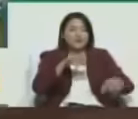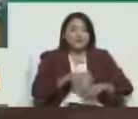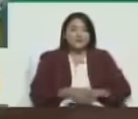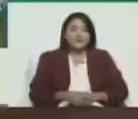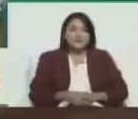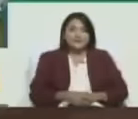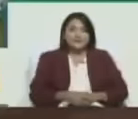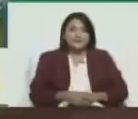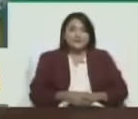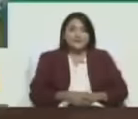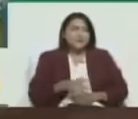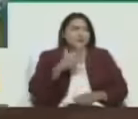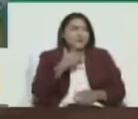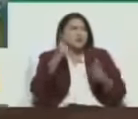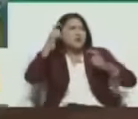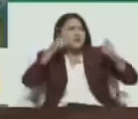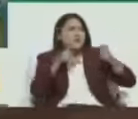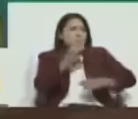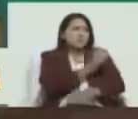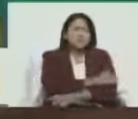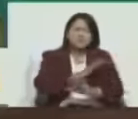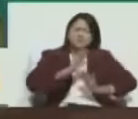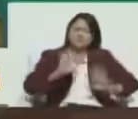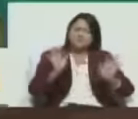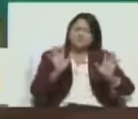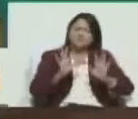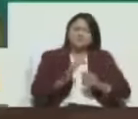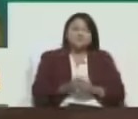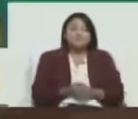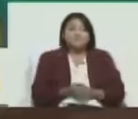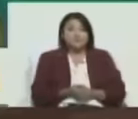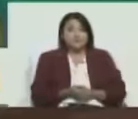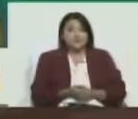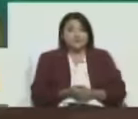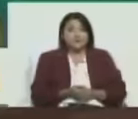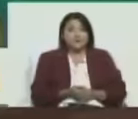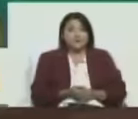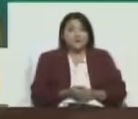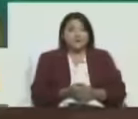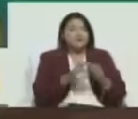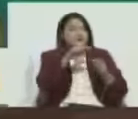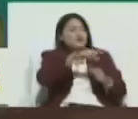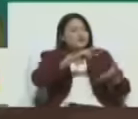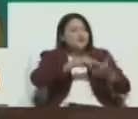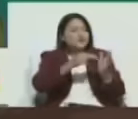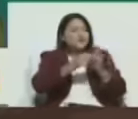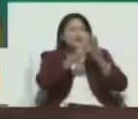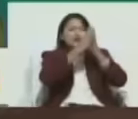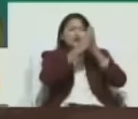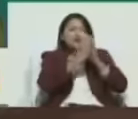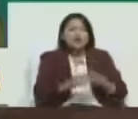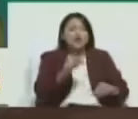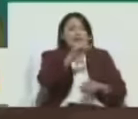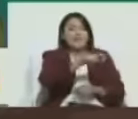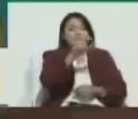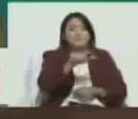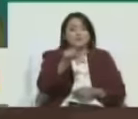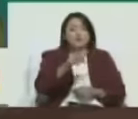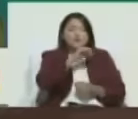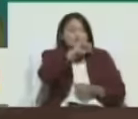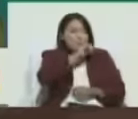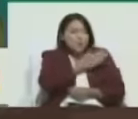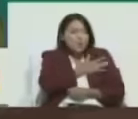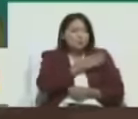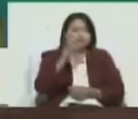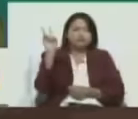de la oposición, eso es transversal a todos los que sentimos. ¿Quiénes somos las grandes mayorías? Los que sentimos aquí